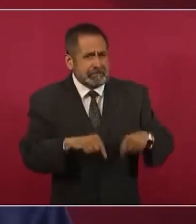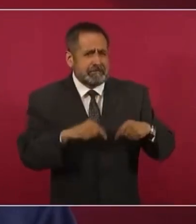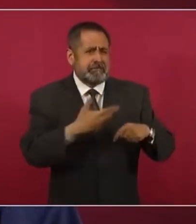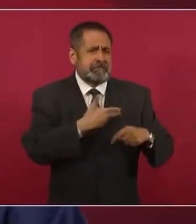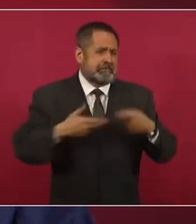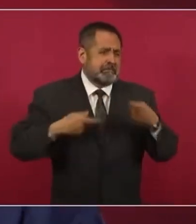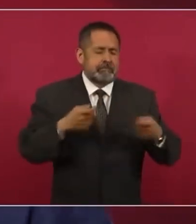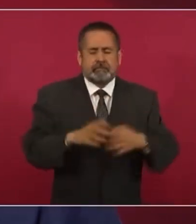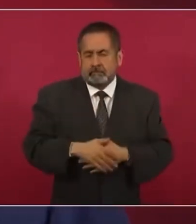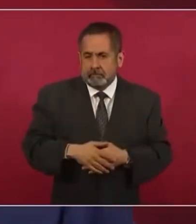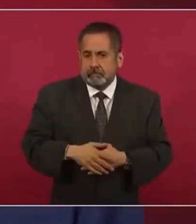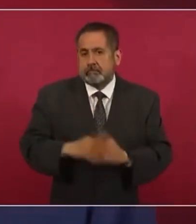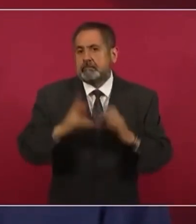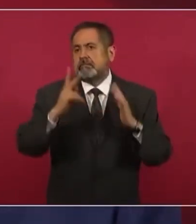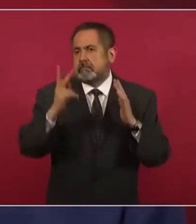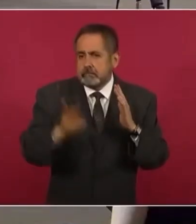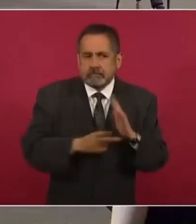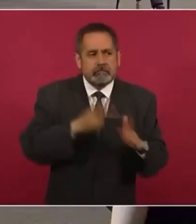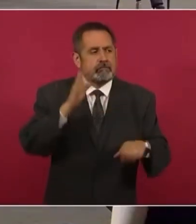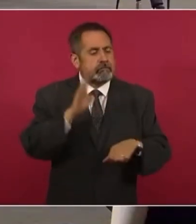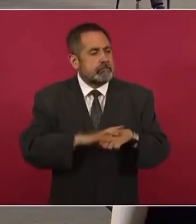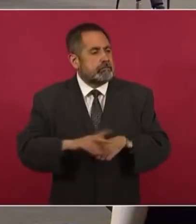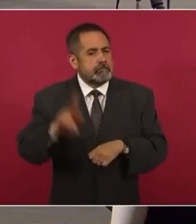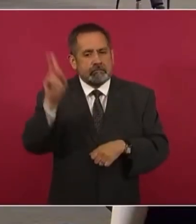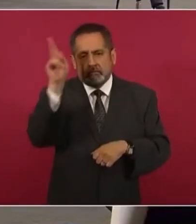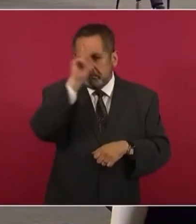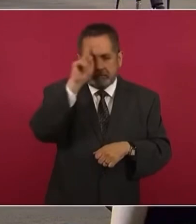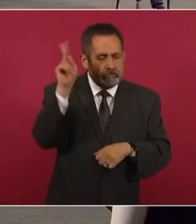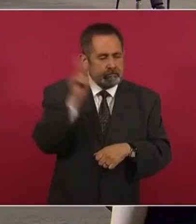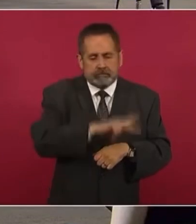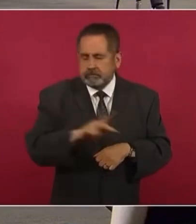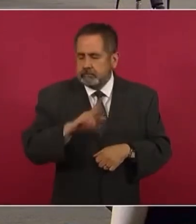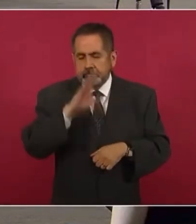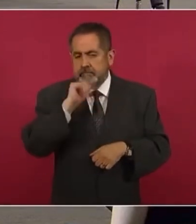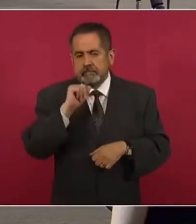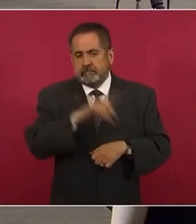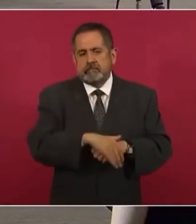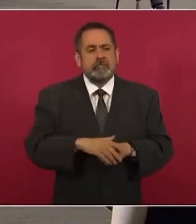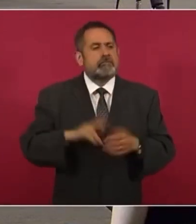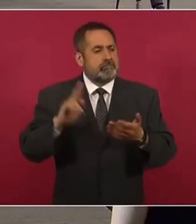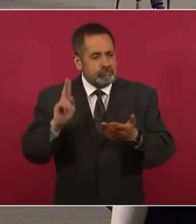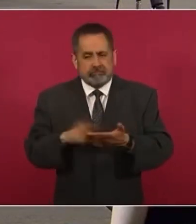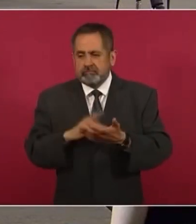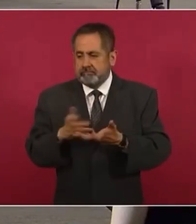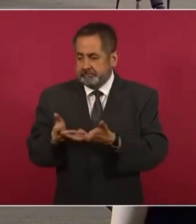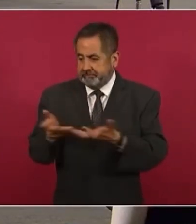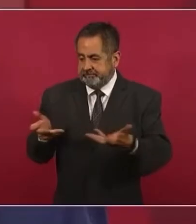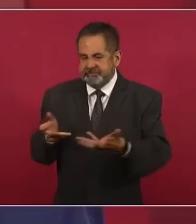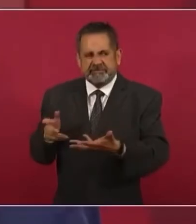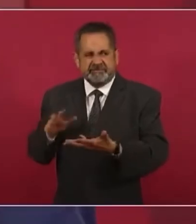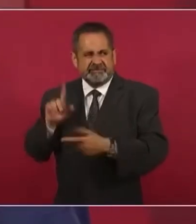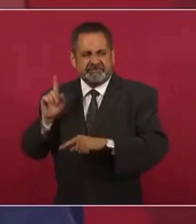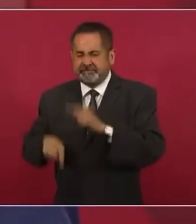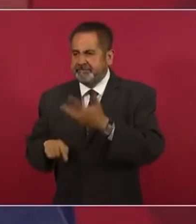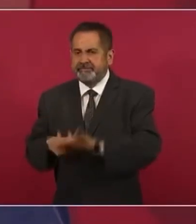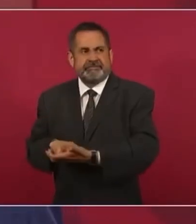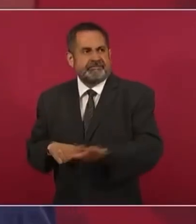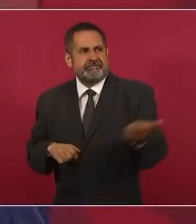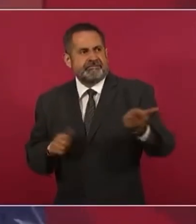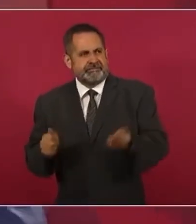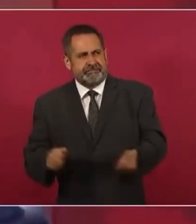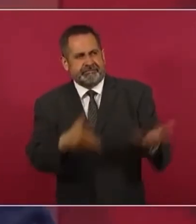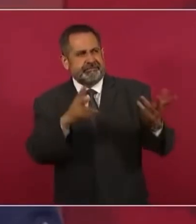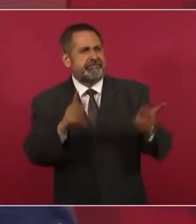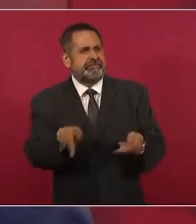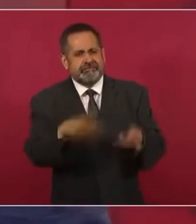a cometer otras atrocidades, vender otra parte del territorio